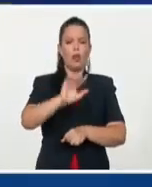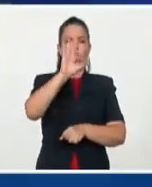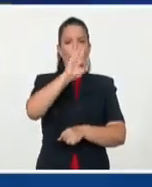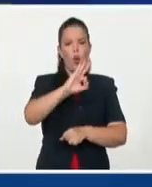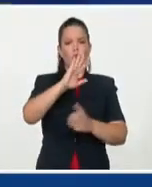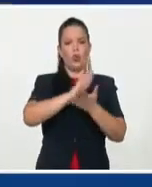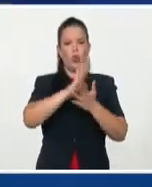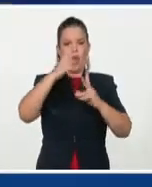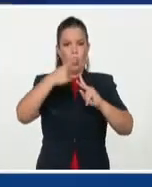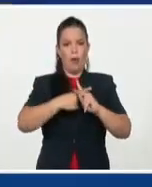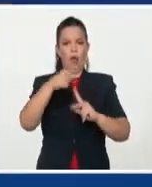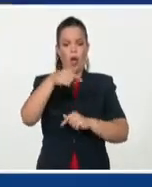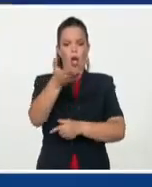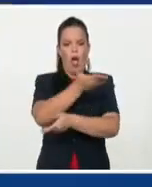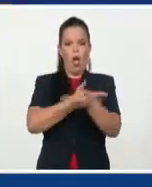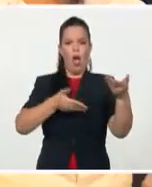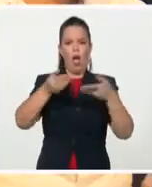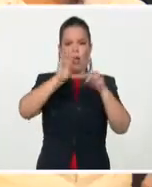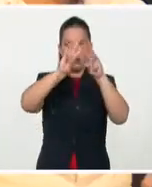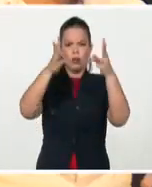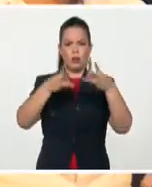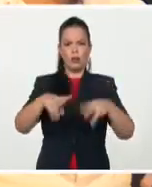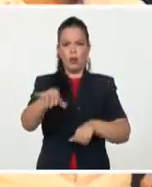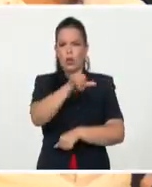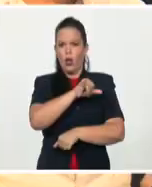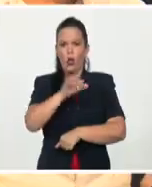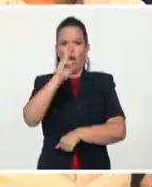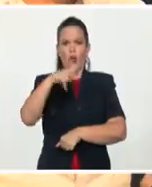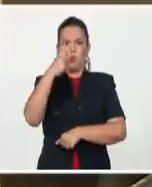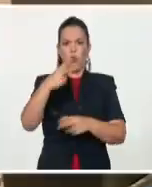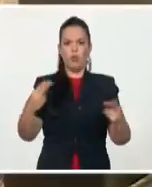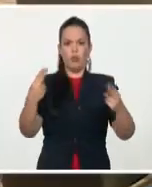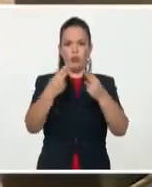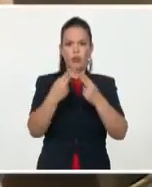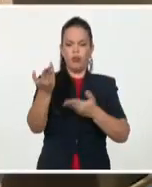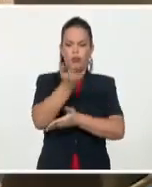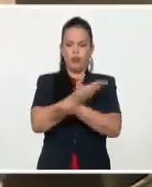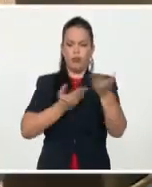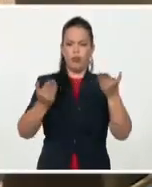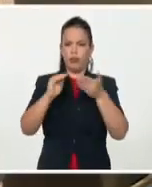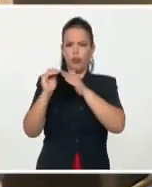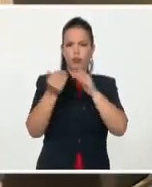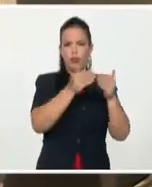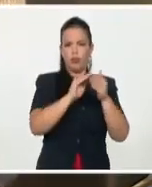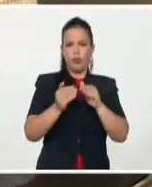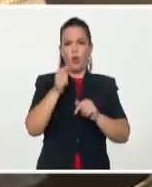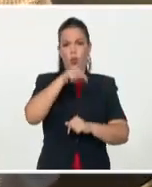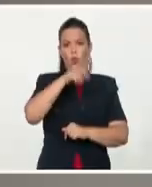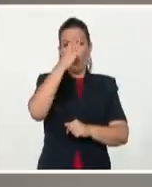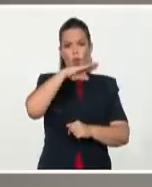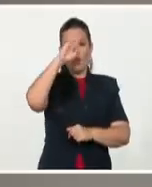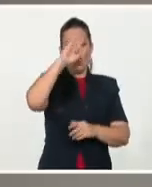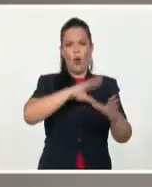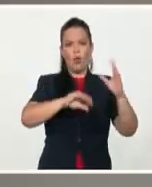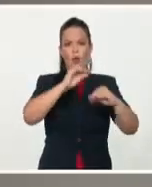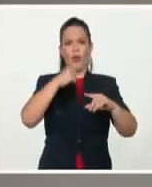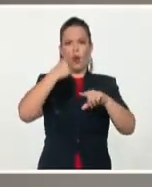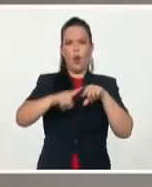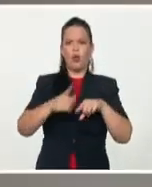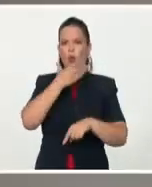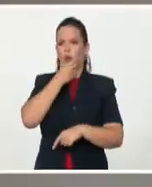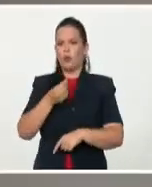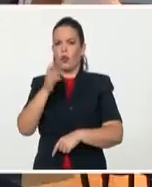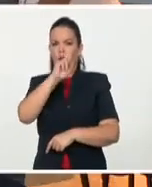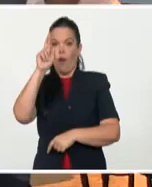para el diálogo en redes. Además, dos foros debates, uno desde Cuba Debate, el otro en Juventud Rebelde. El 15 de mayo,